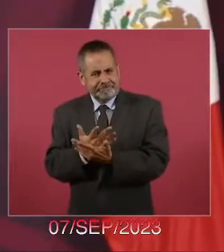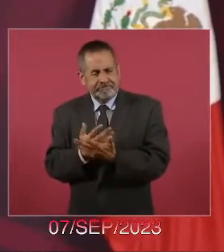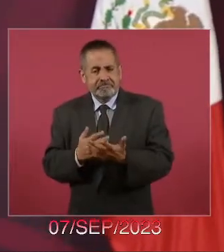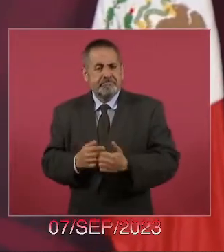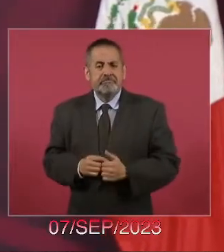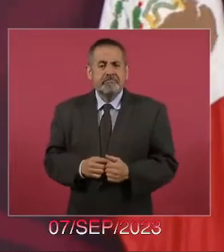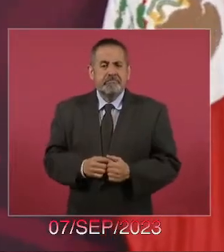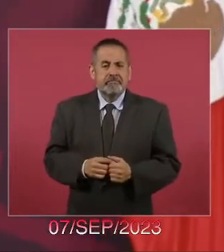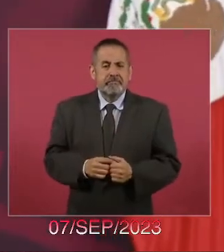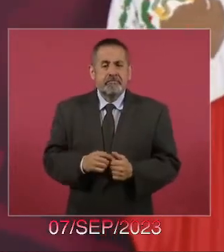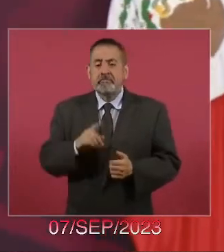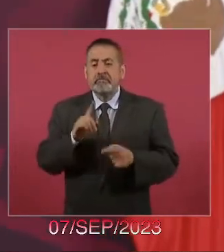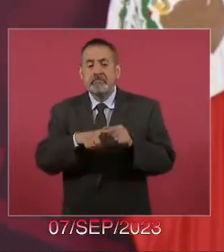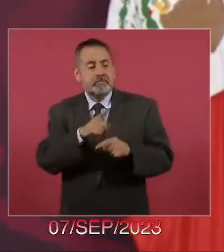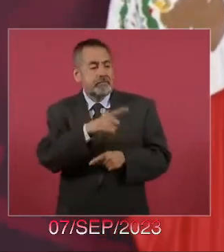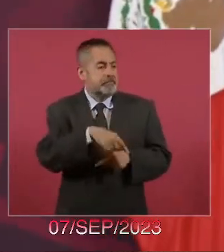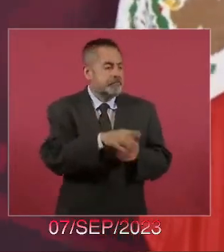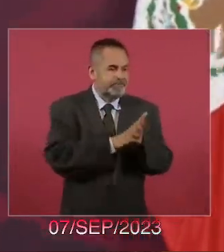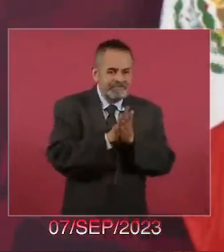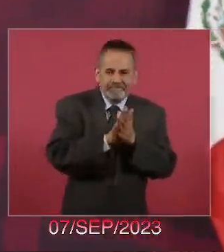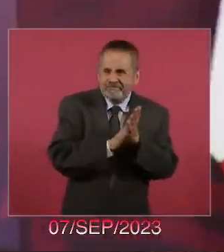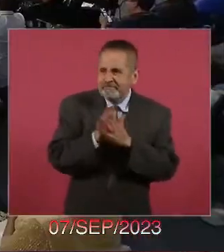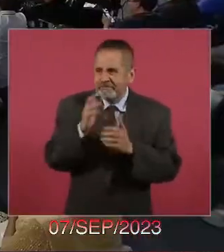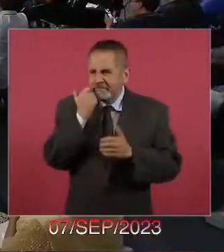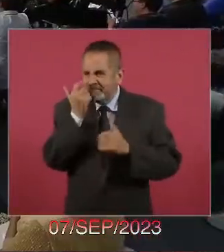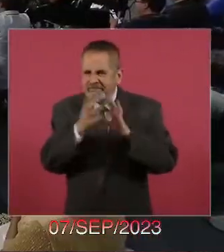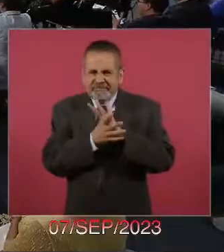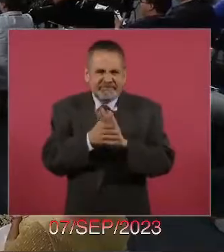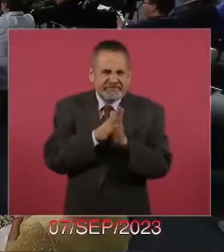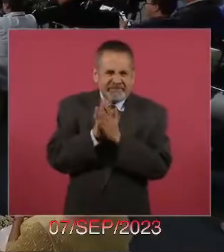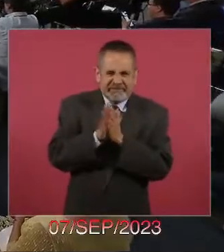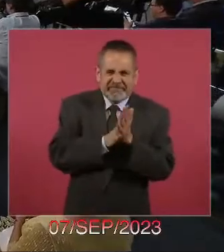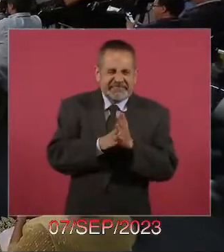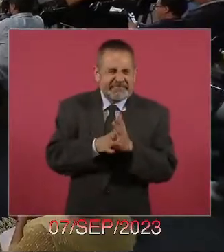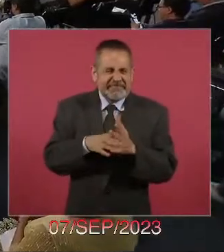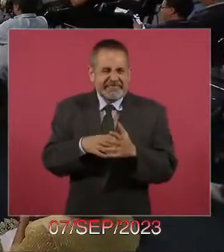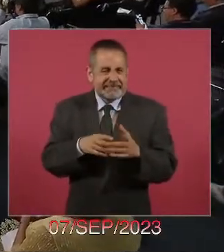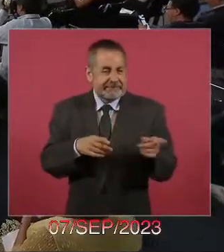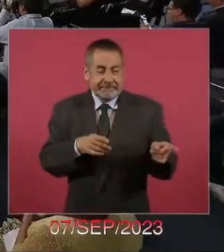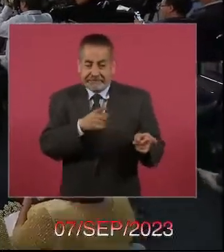¿Quiénes se están frotando las manos? Los Claudios. Pero fíjense